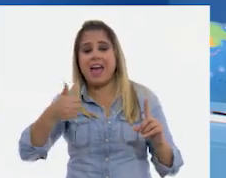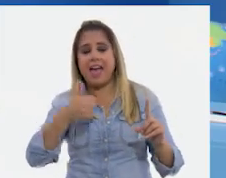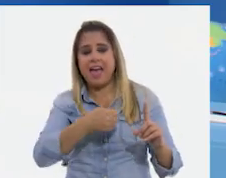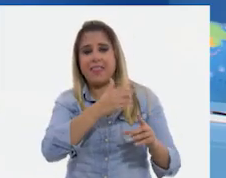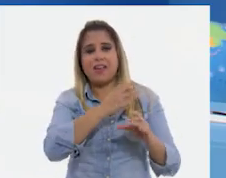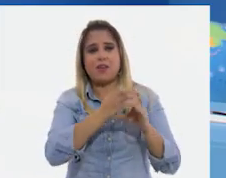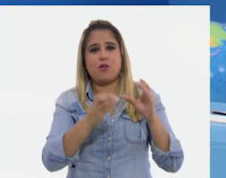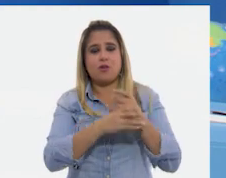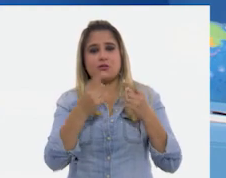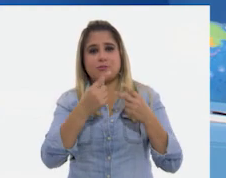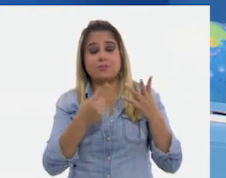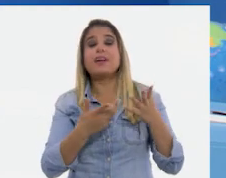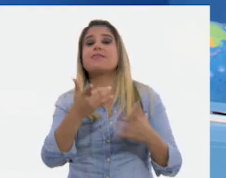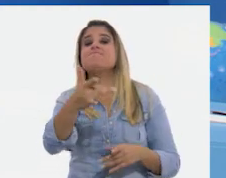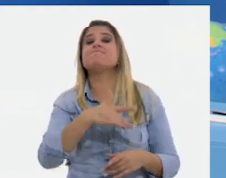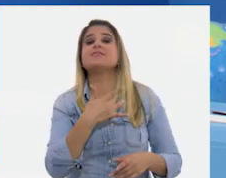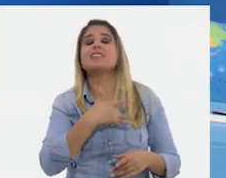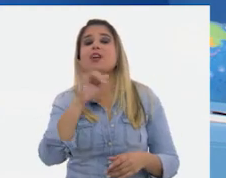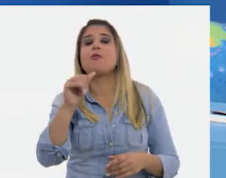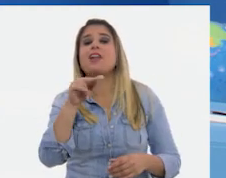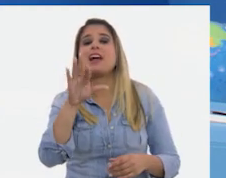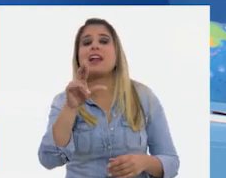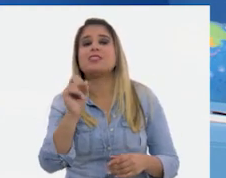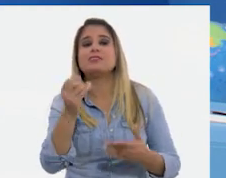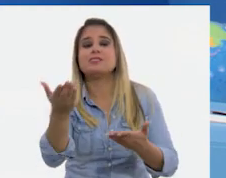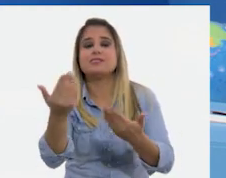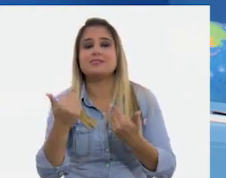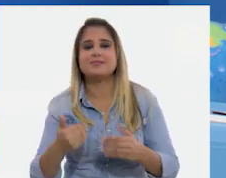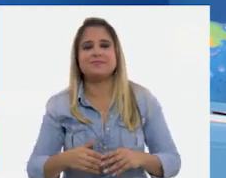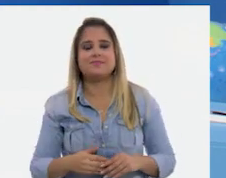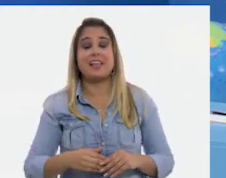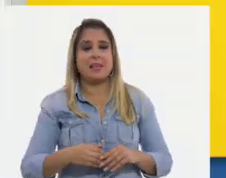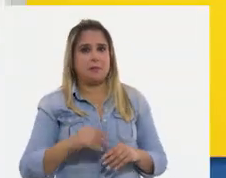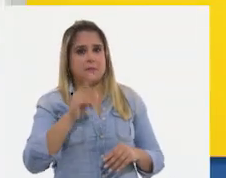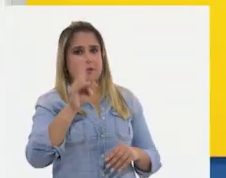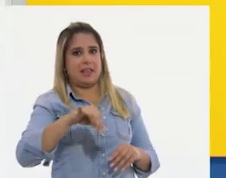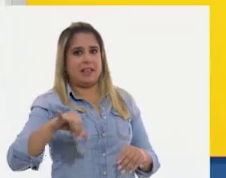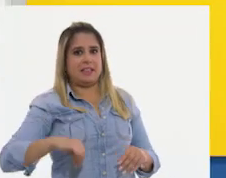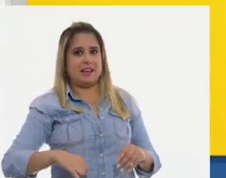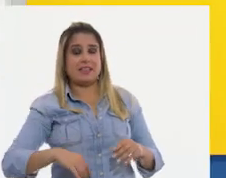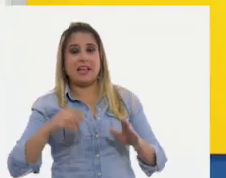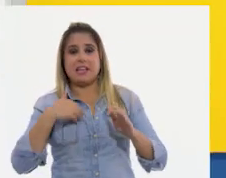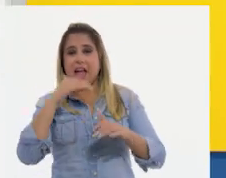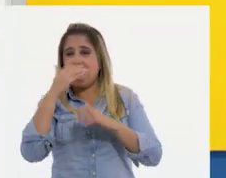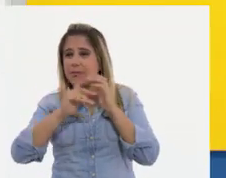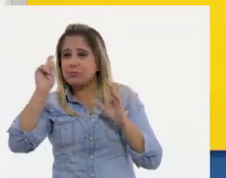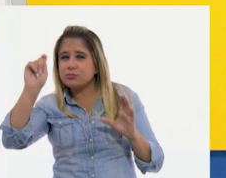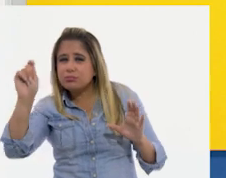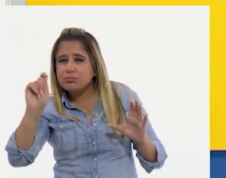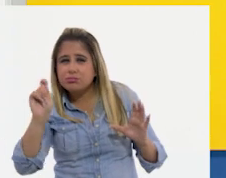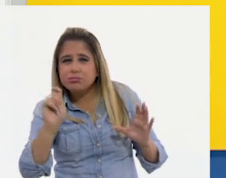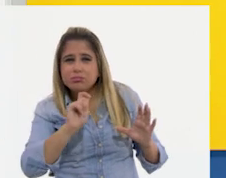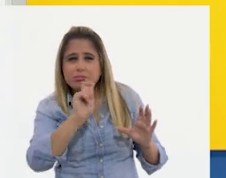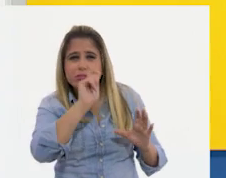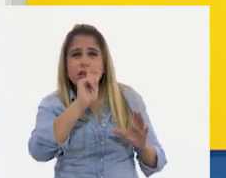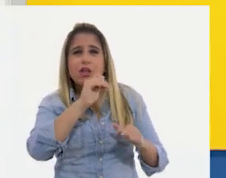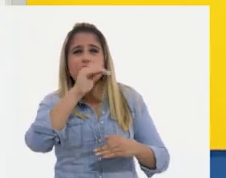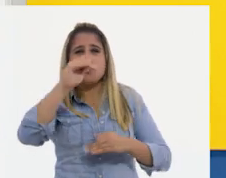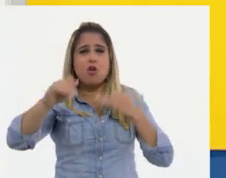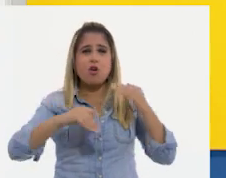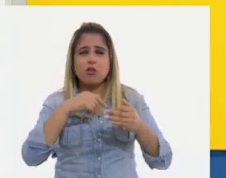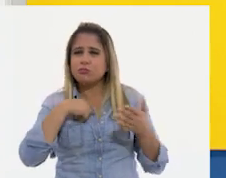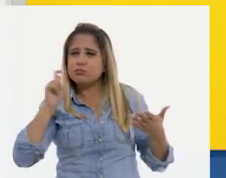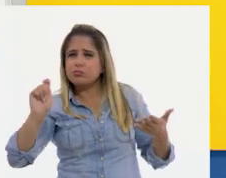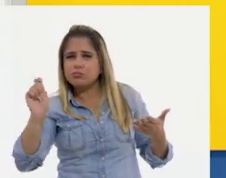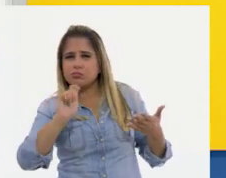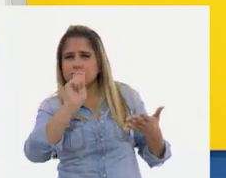elemento. ¿Qué te parece, Juan Carlos? Muy interesante, maestra. Estoy terminando de anotar muy bien, entonces todos nuestros datos.